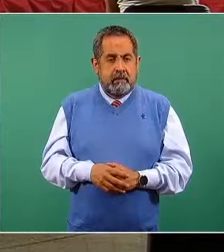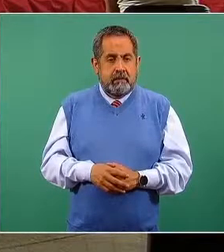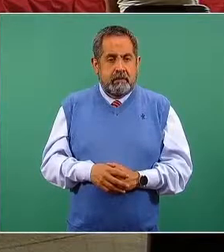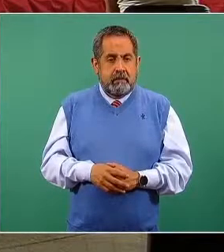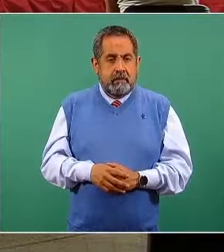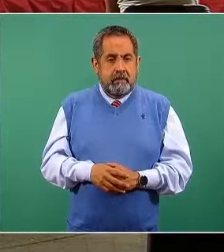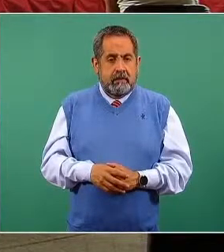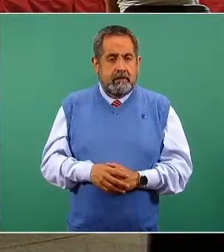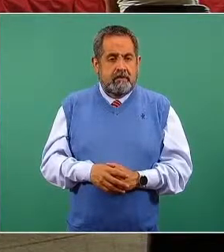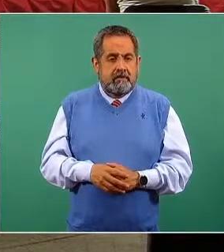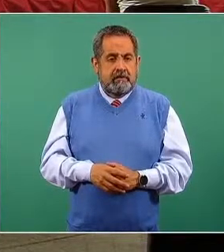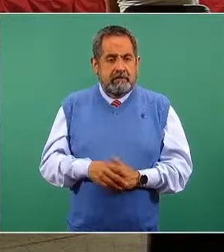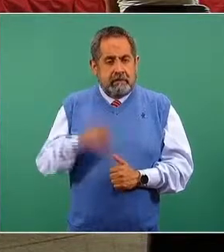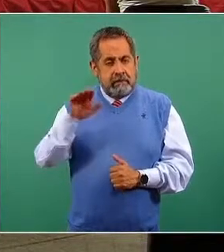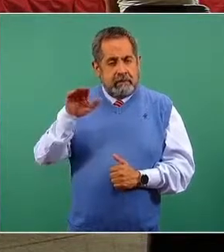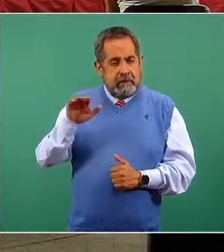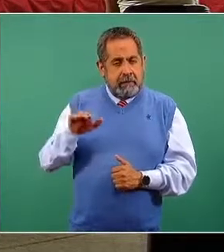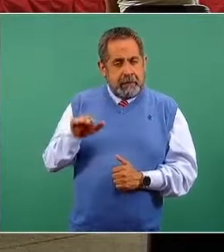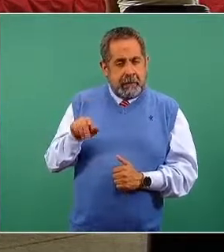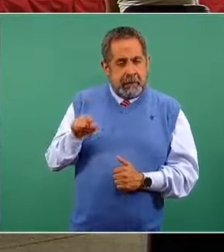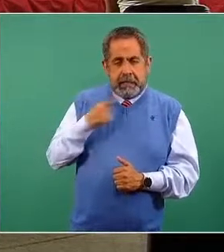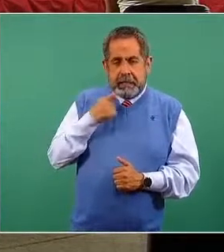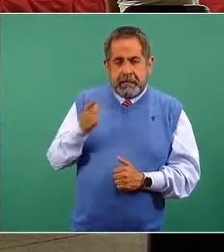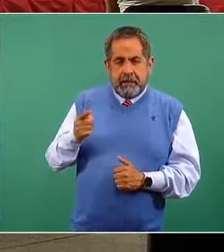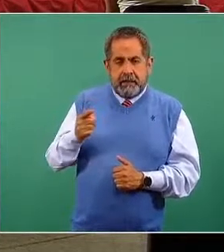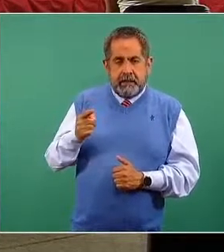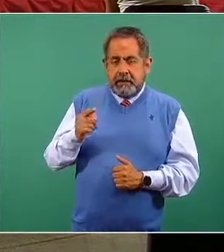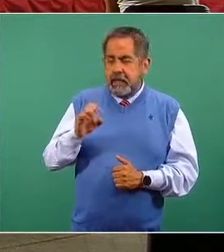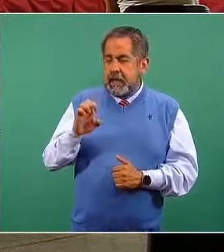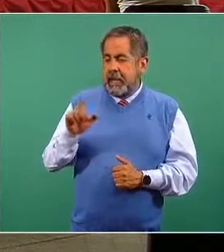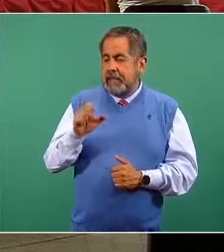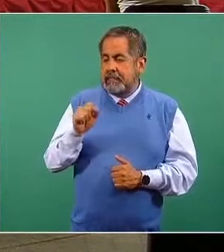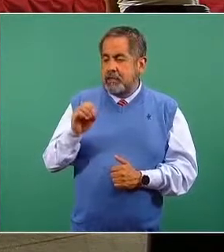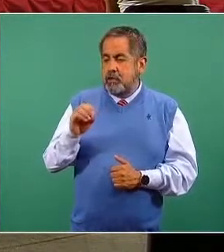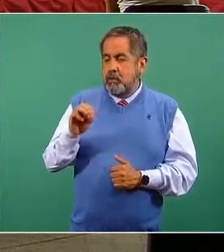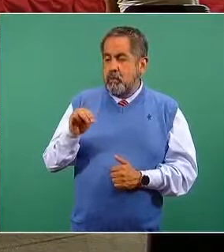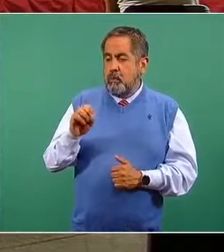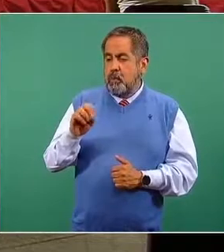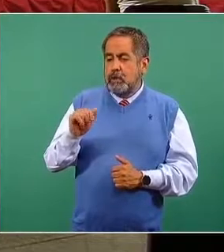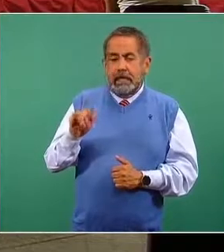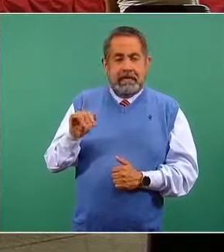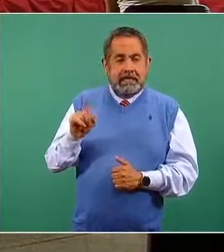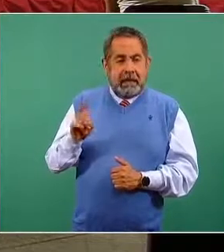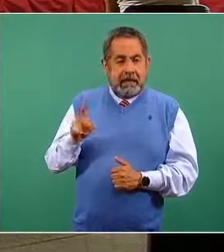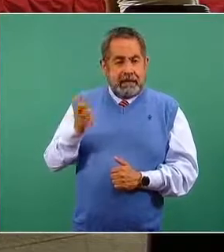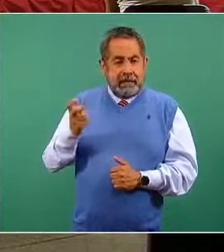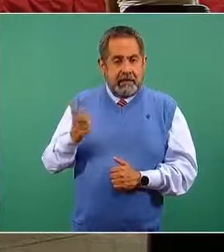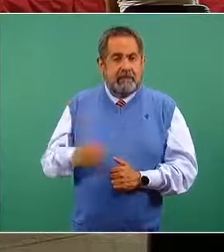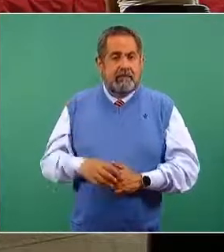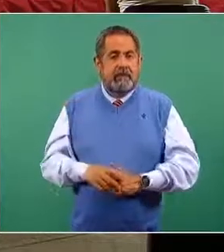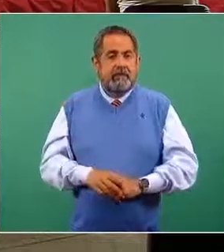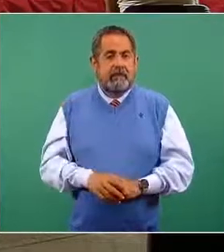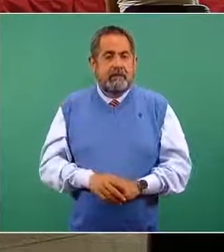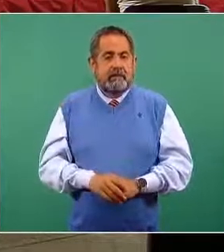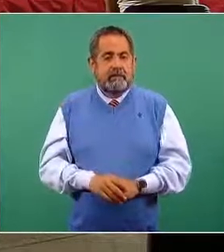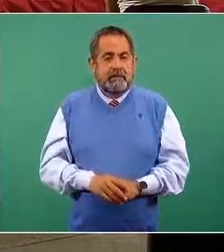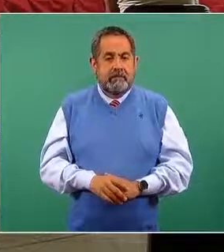Ahí. Y abajo dice exceso mortalidad. Ahí.